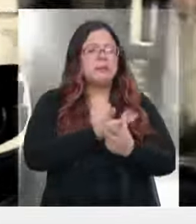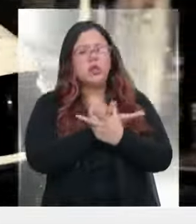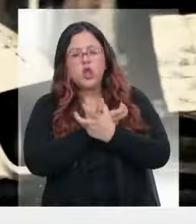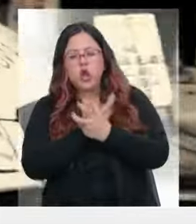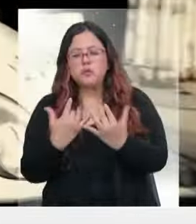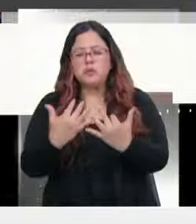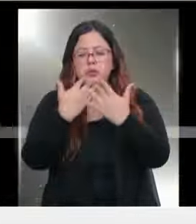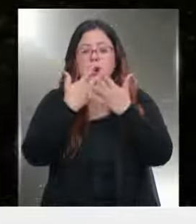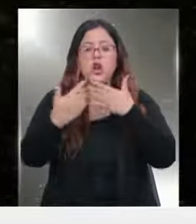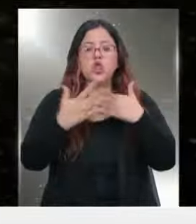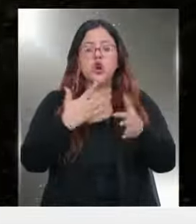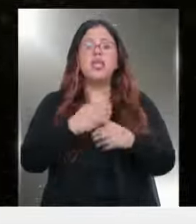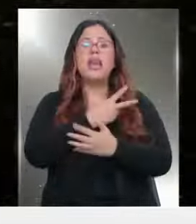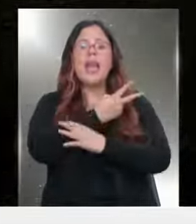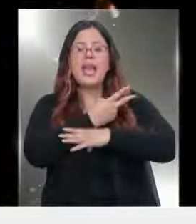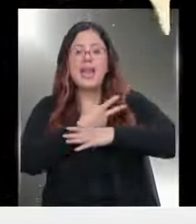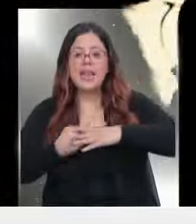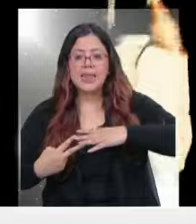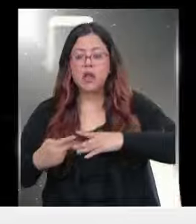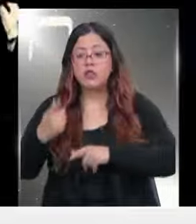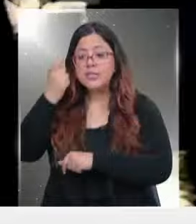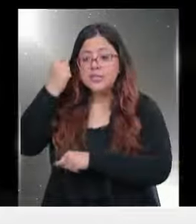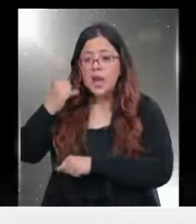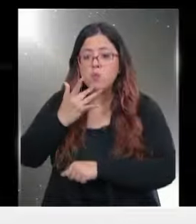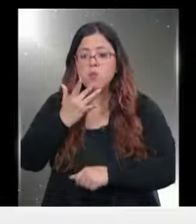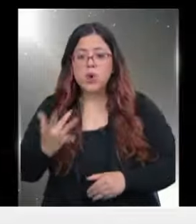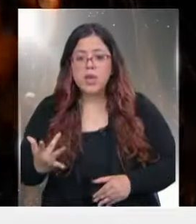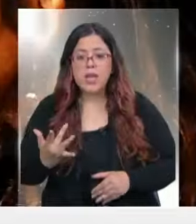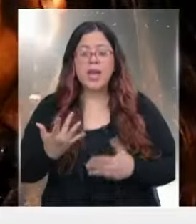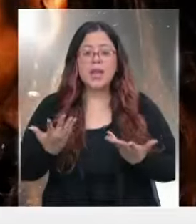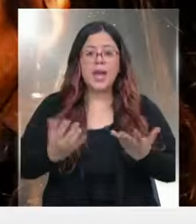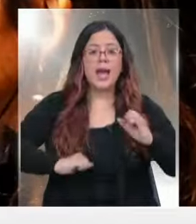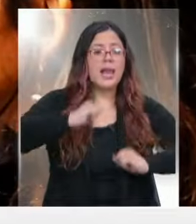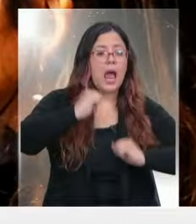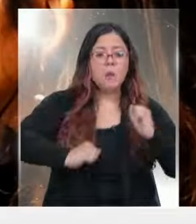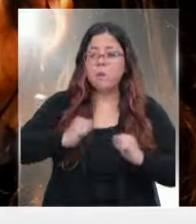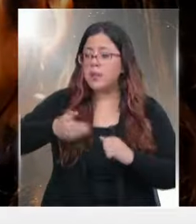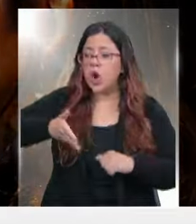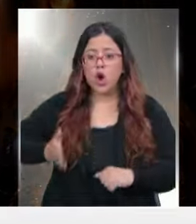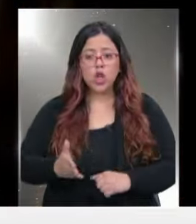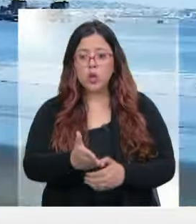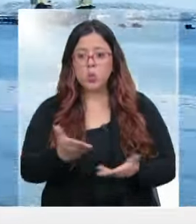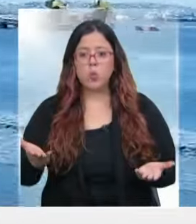en Quintero. Lo que queremos saber es por qué las industrias siguen funcionando.